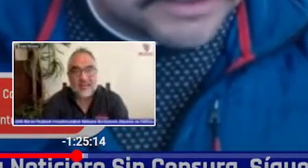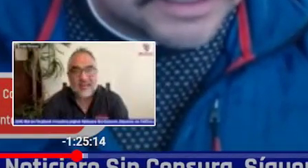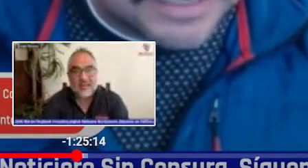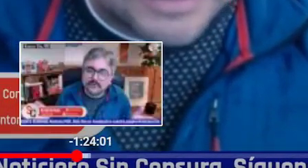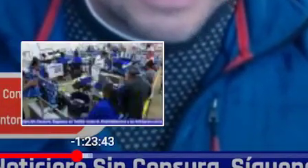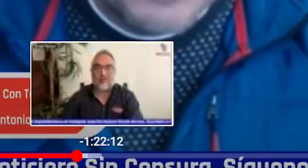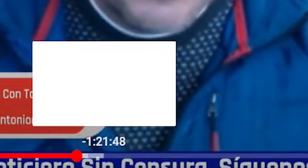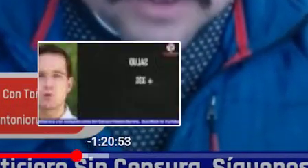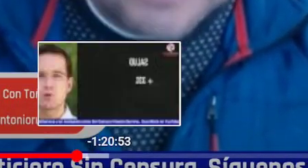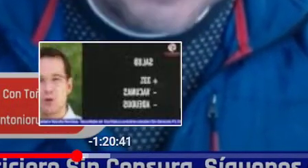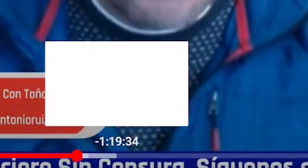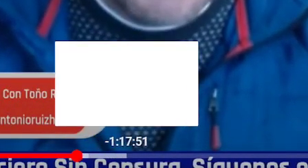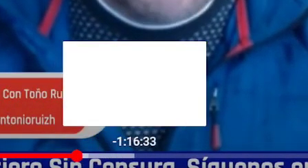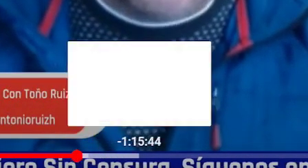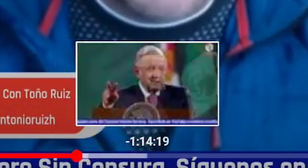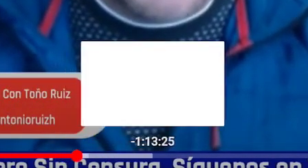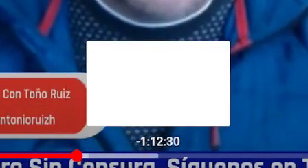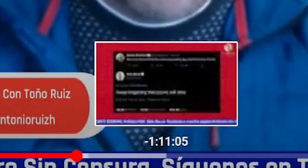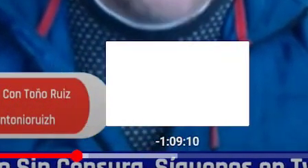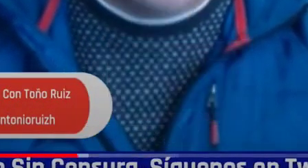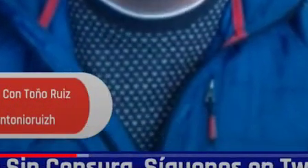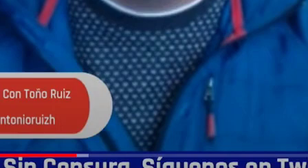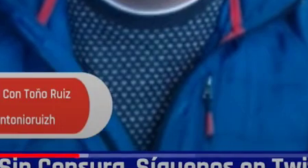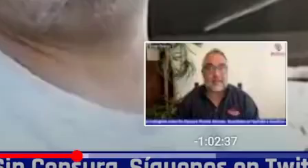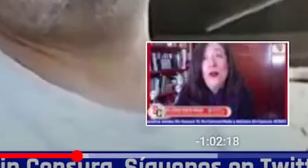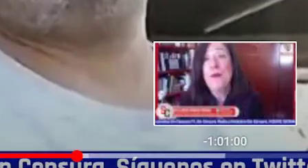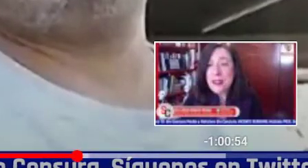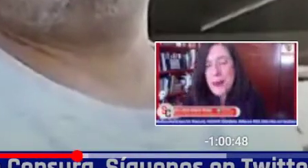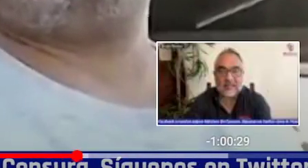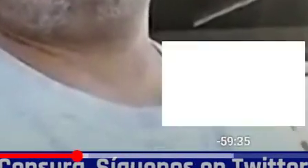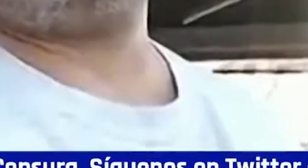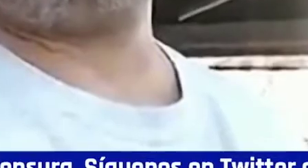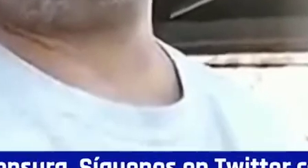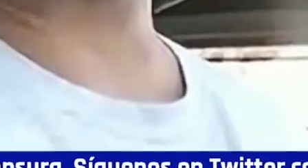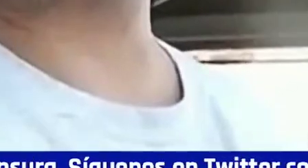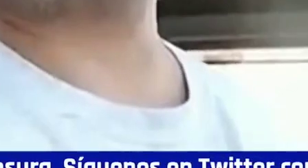selección mexicana. Creo que sería muy importante y muy fuerte el presidente López Obrador si dedicara